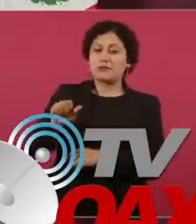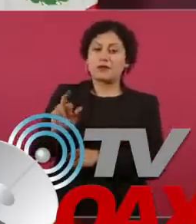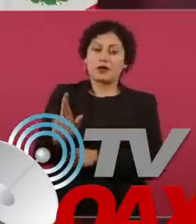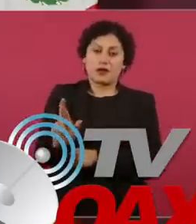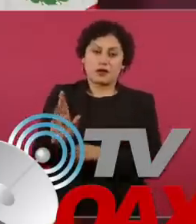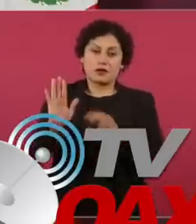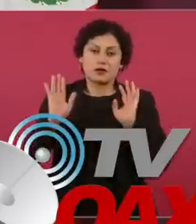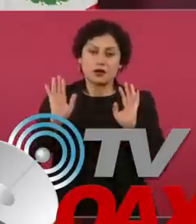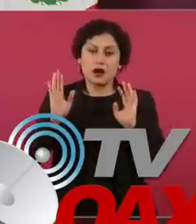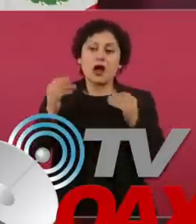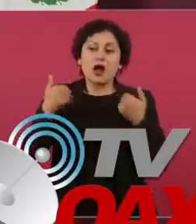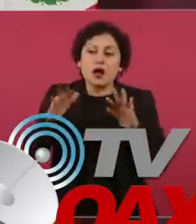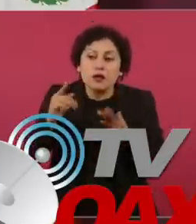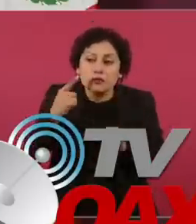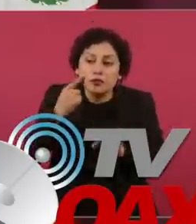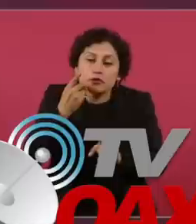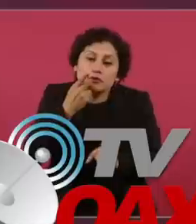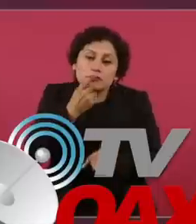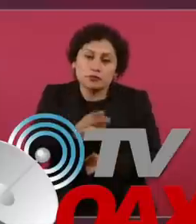A ver qué nos dicen.